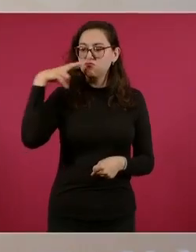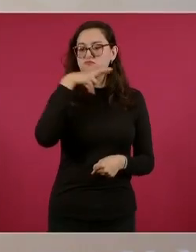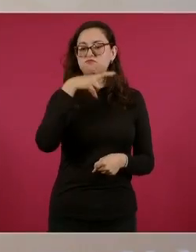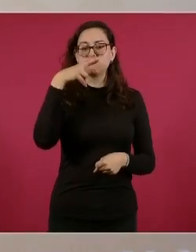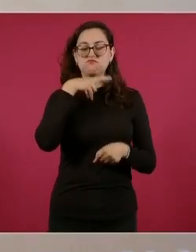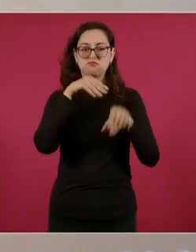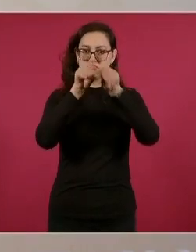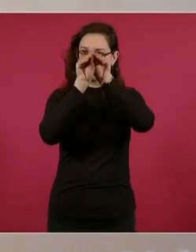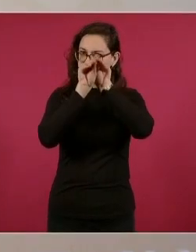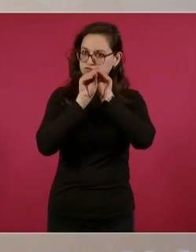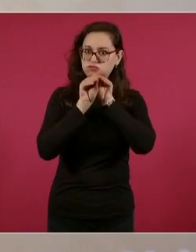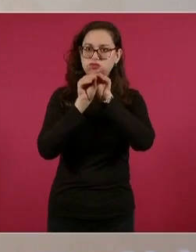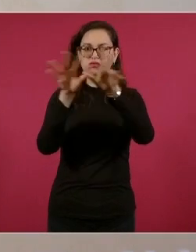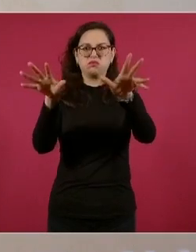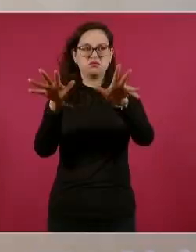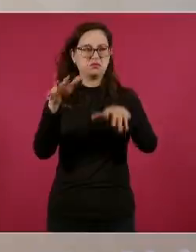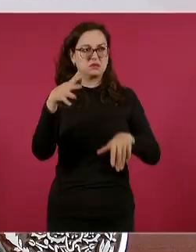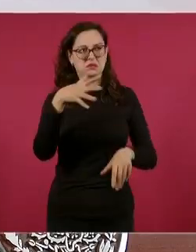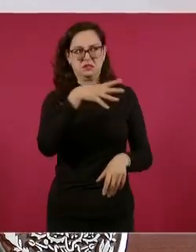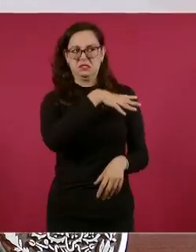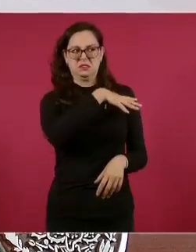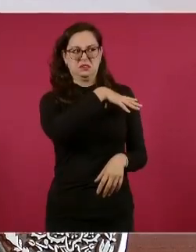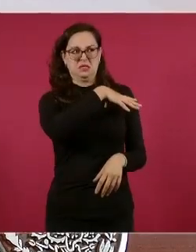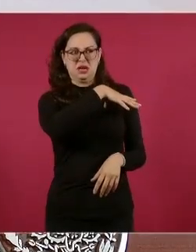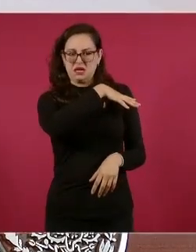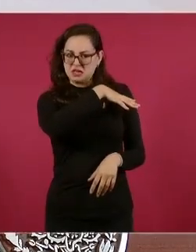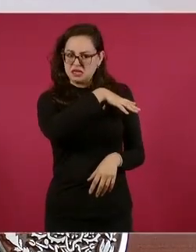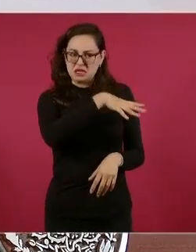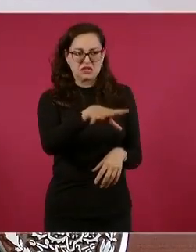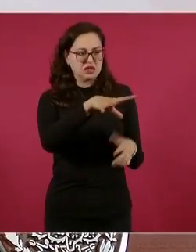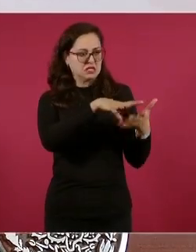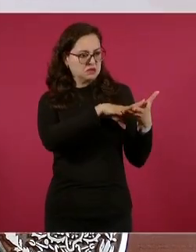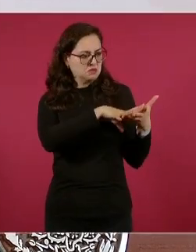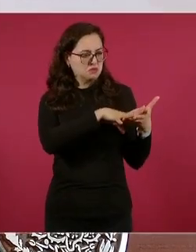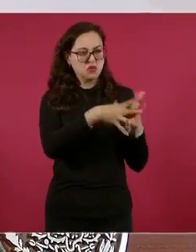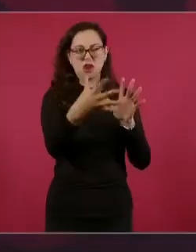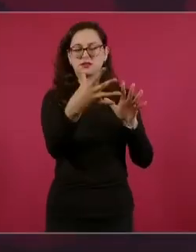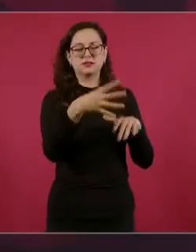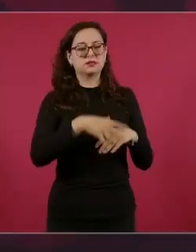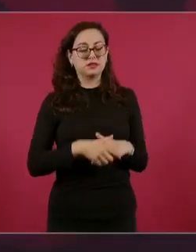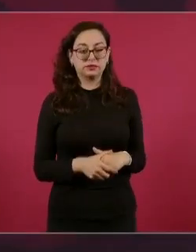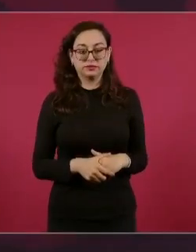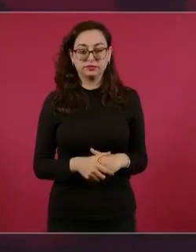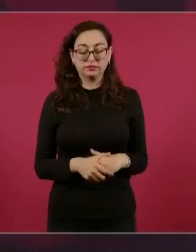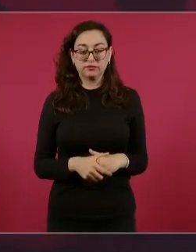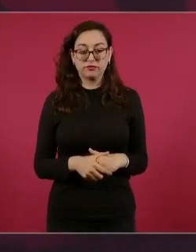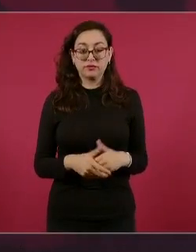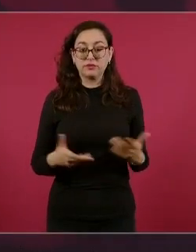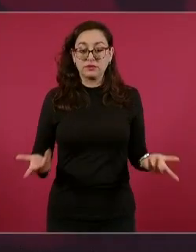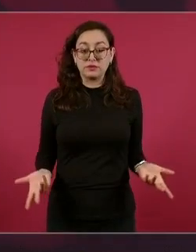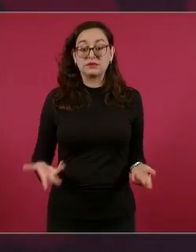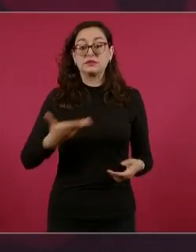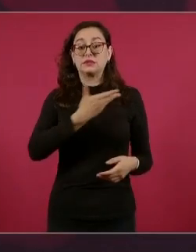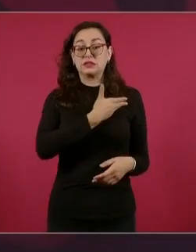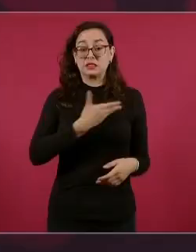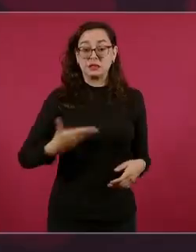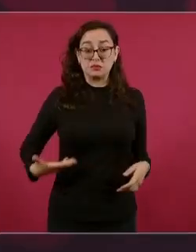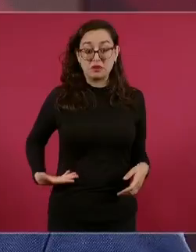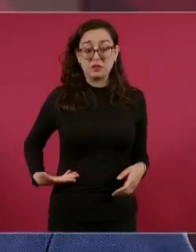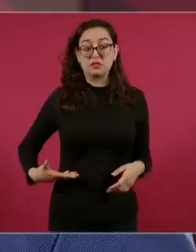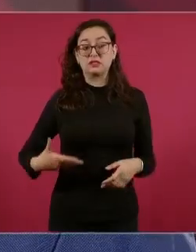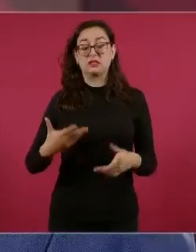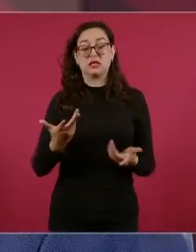como autoridad. En ningún caso un jefe de Estado, un presidente, un